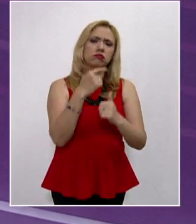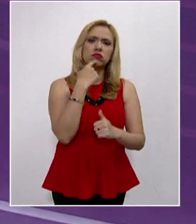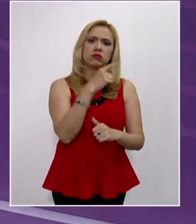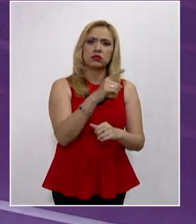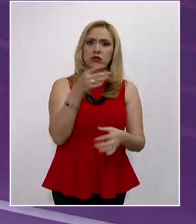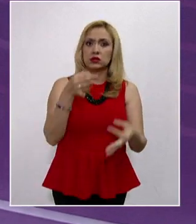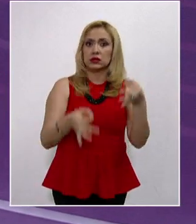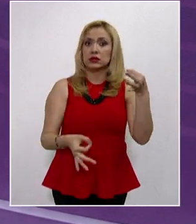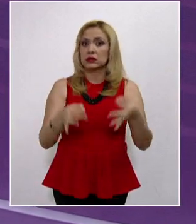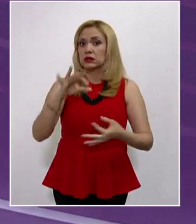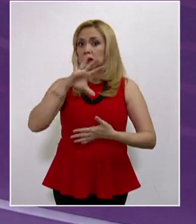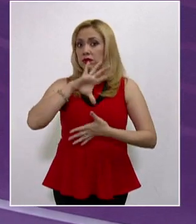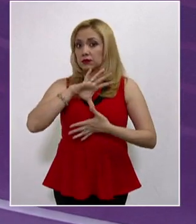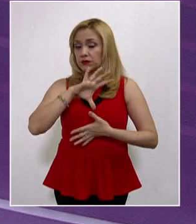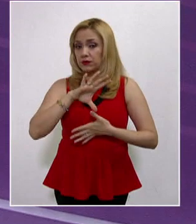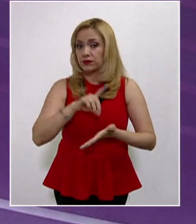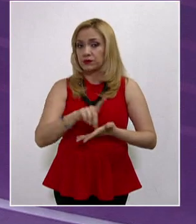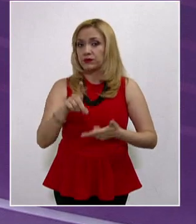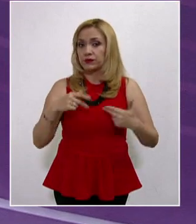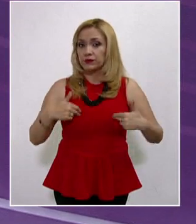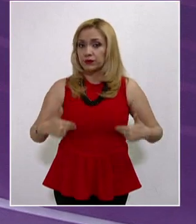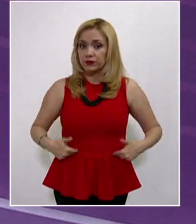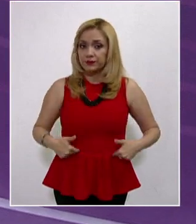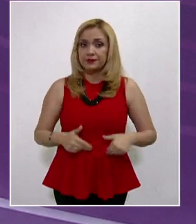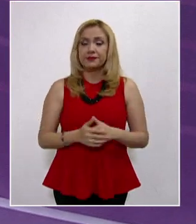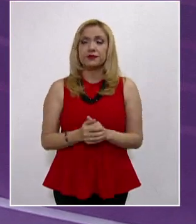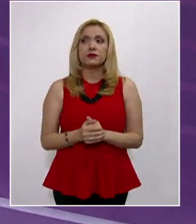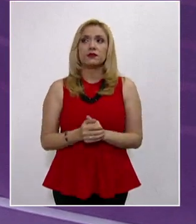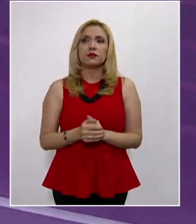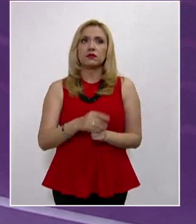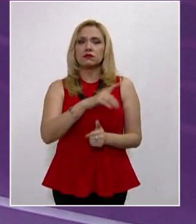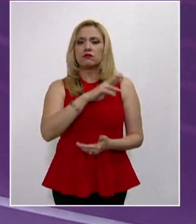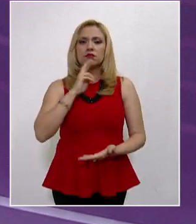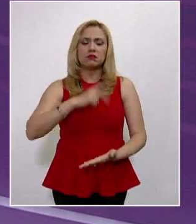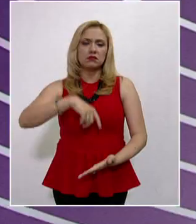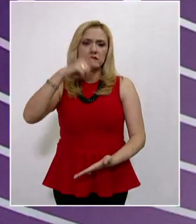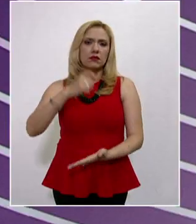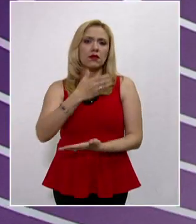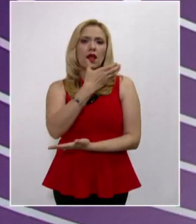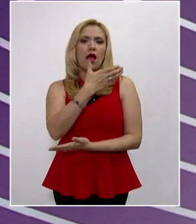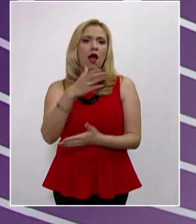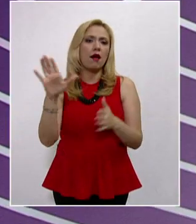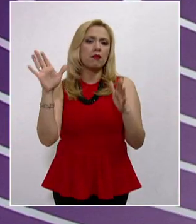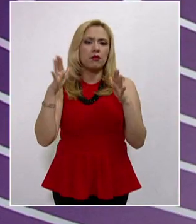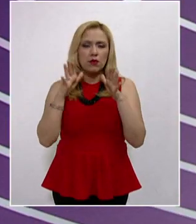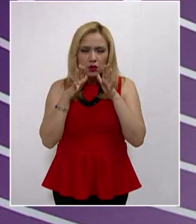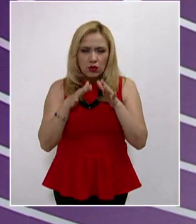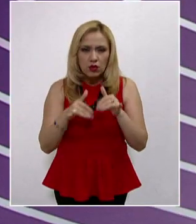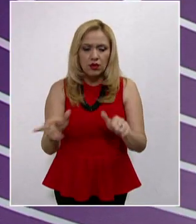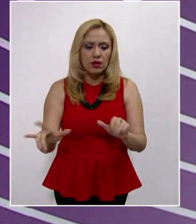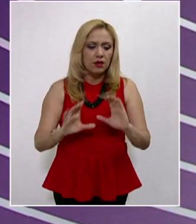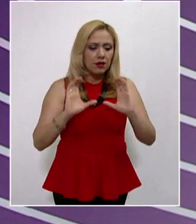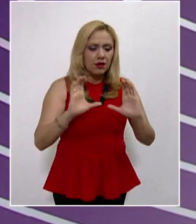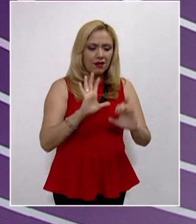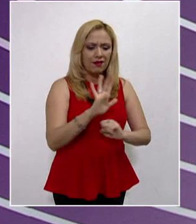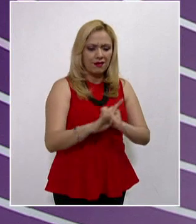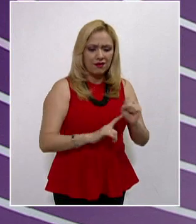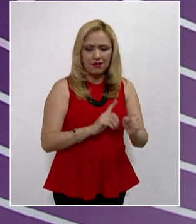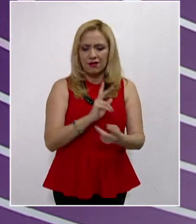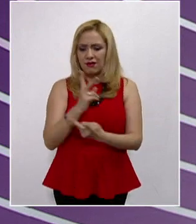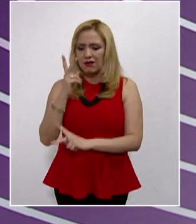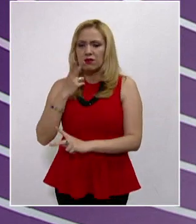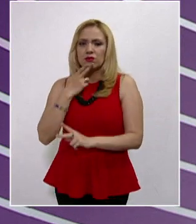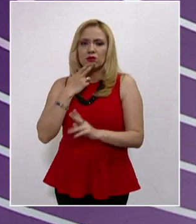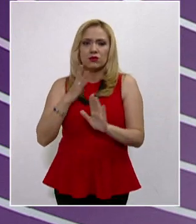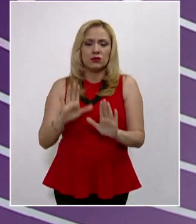ante la Corte Interamericana. La sentencia de campesinos ecologistas, que es una de las 4